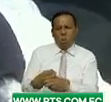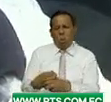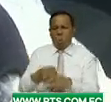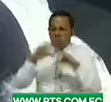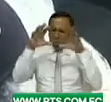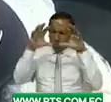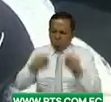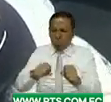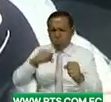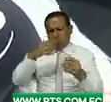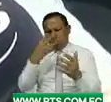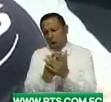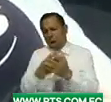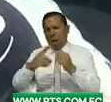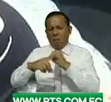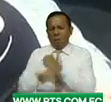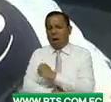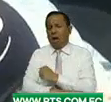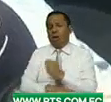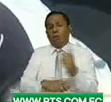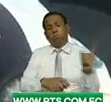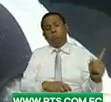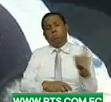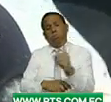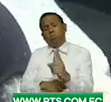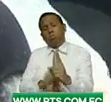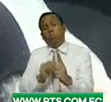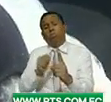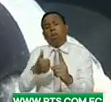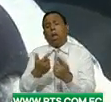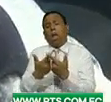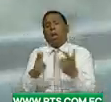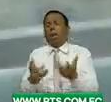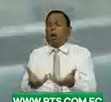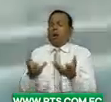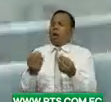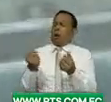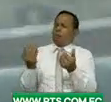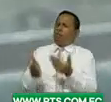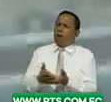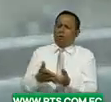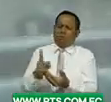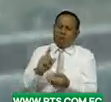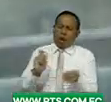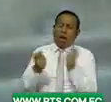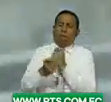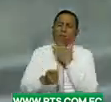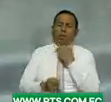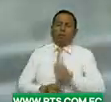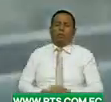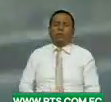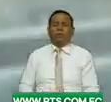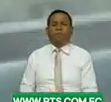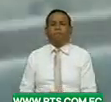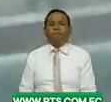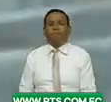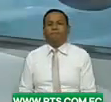penas, que los haga cumplir más que todo, no que el ladrón entre y sale mañana o pasado. Informó José Morales.